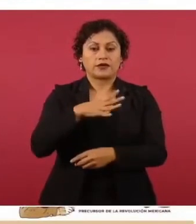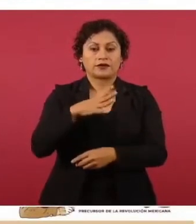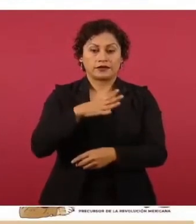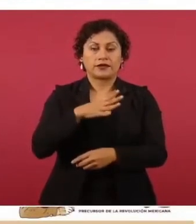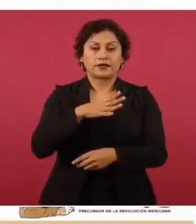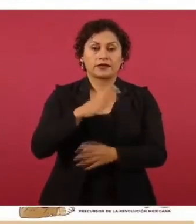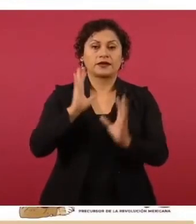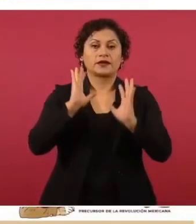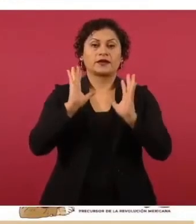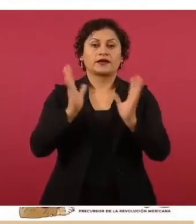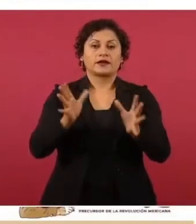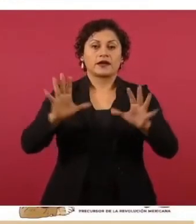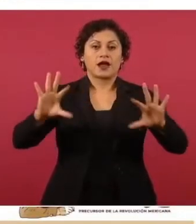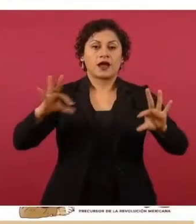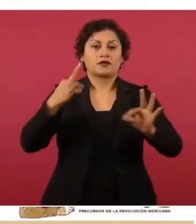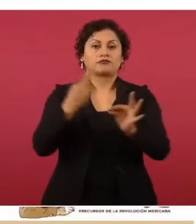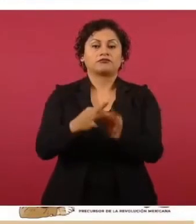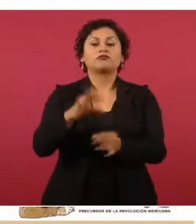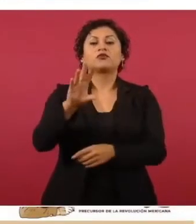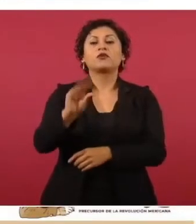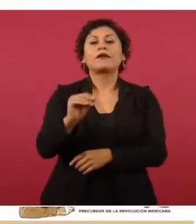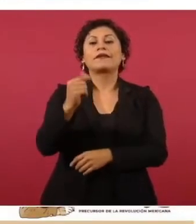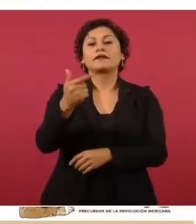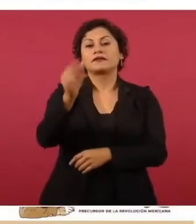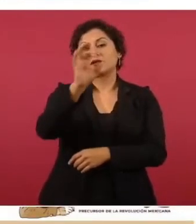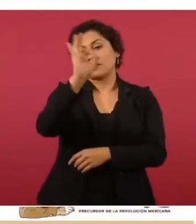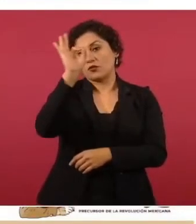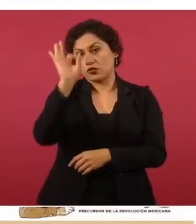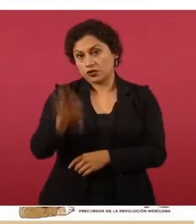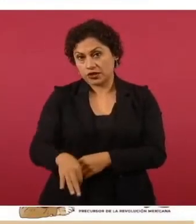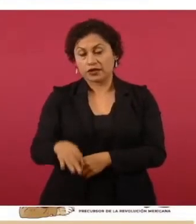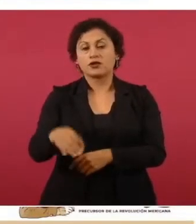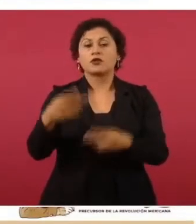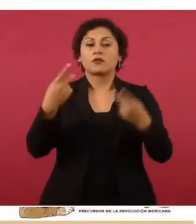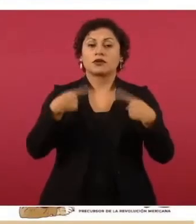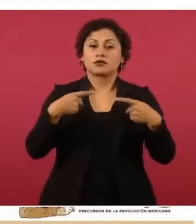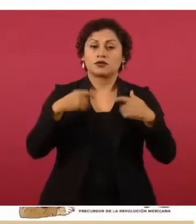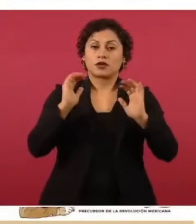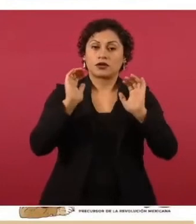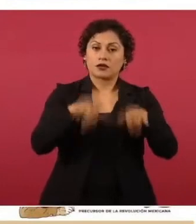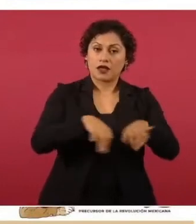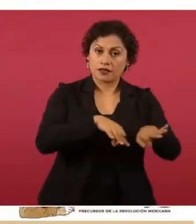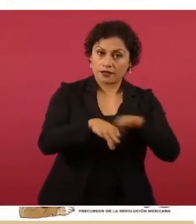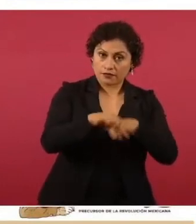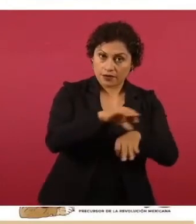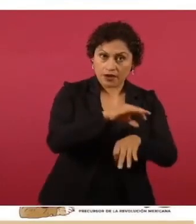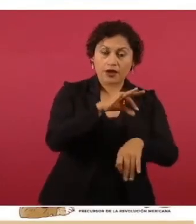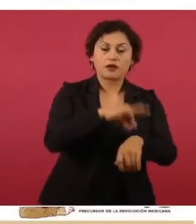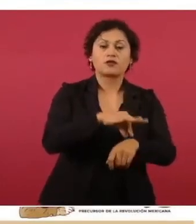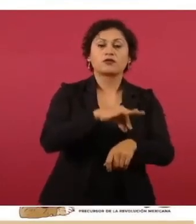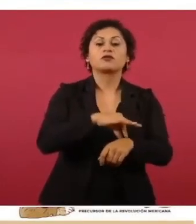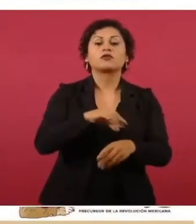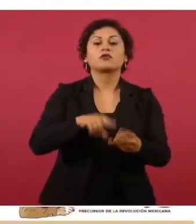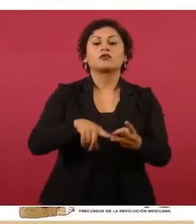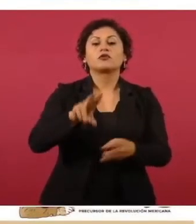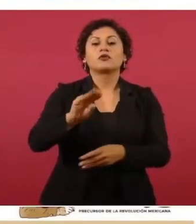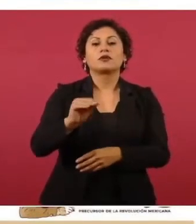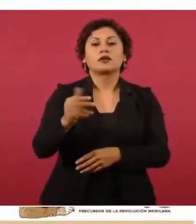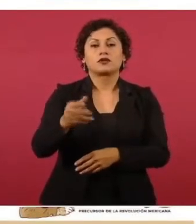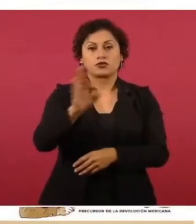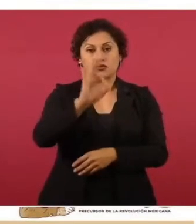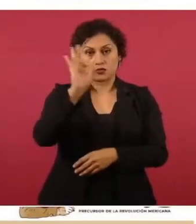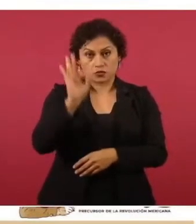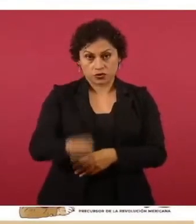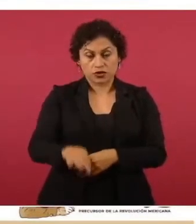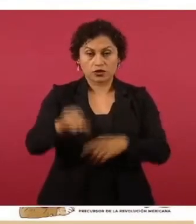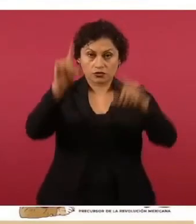un 97% de cobertura de médicos especialistas y 98% de cobertura de compañeros de personal